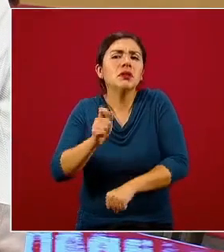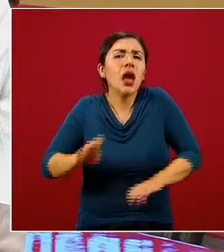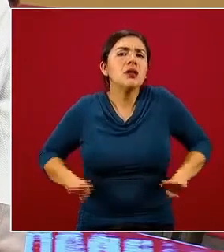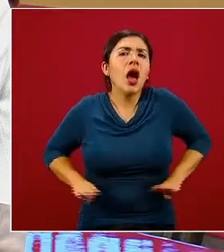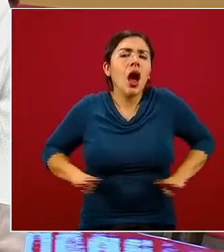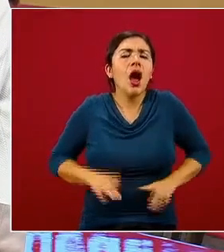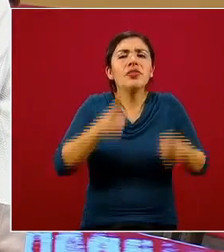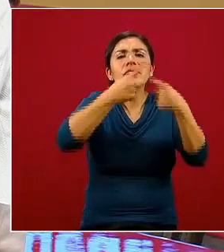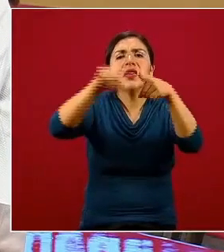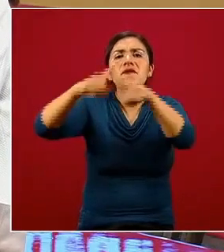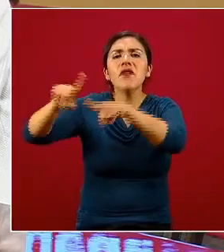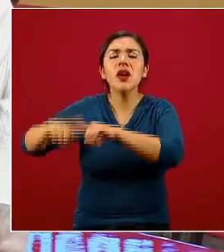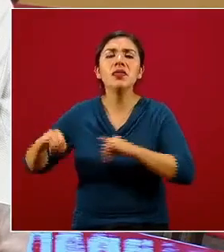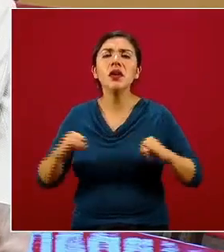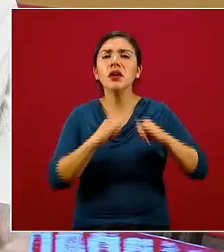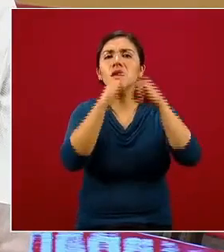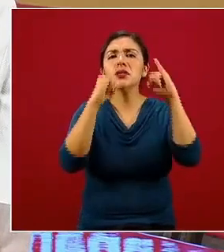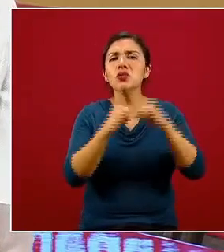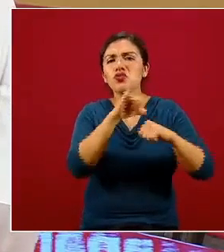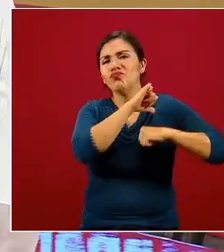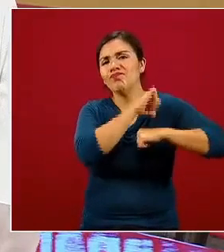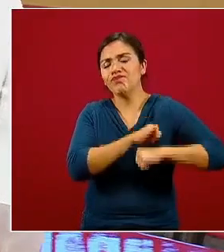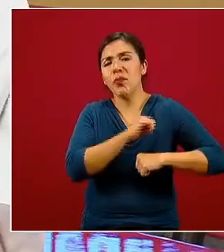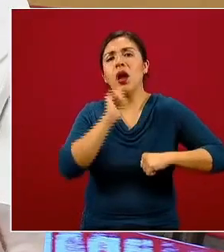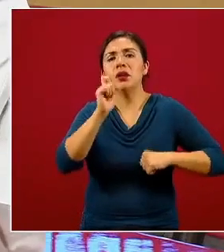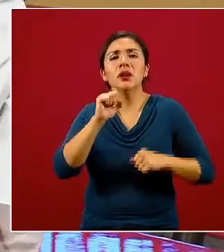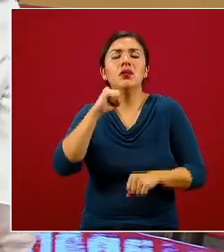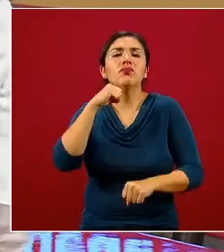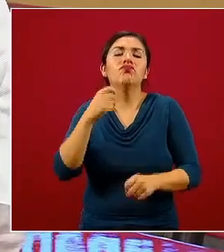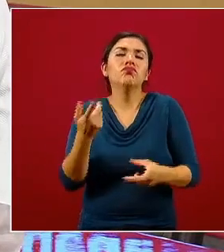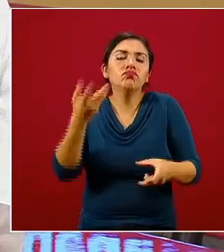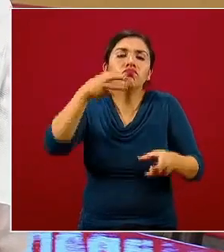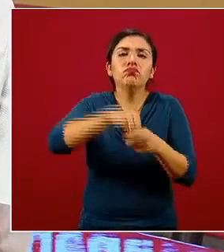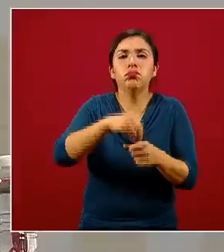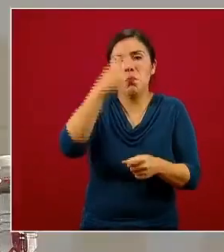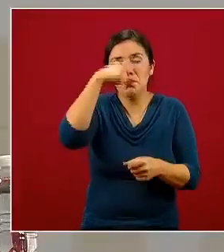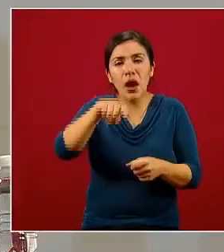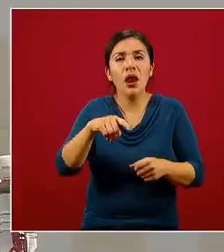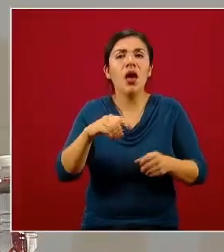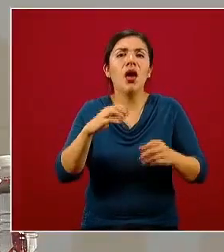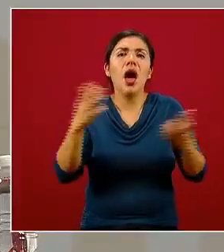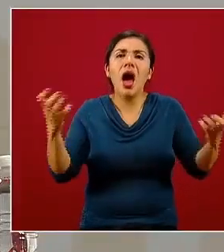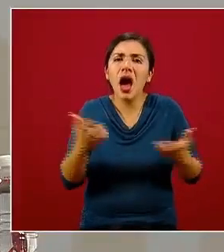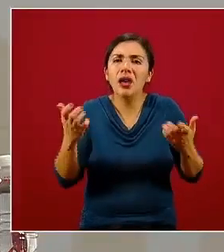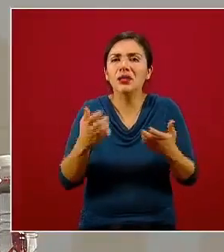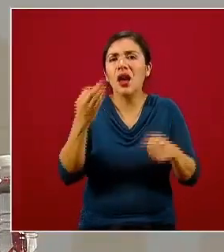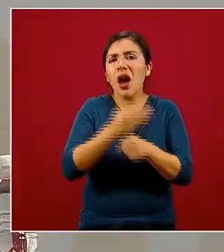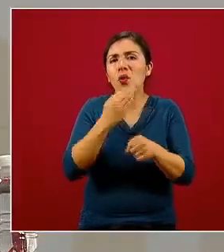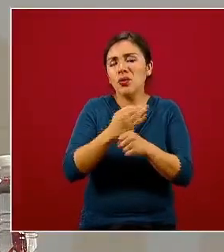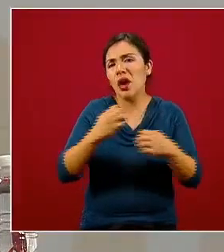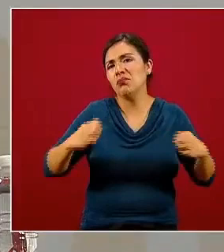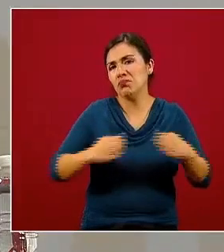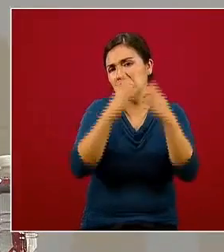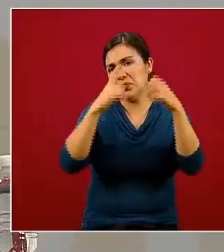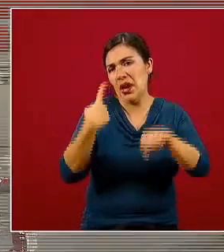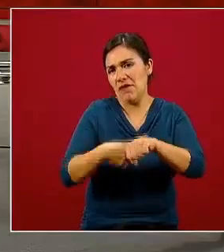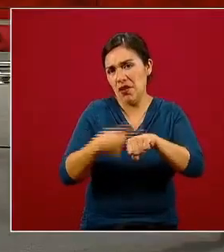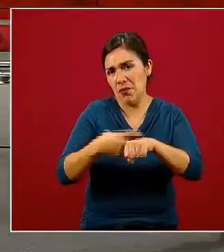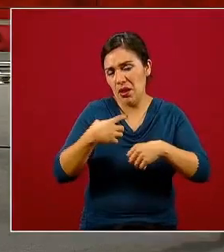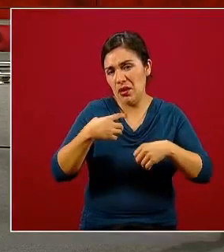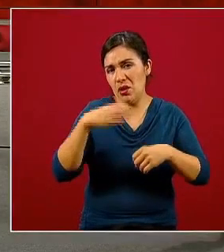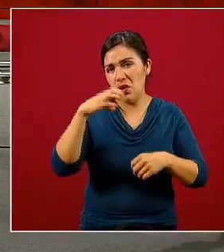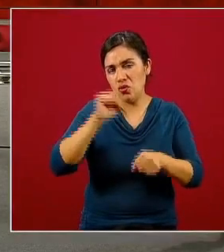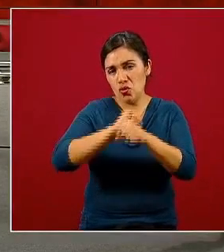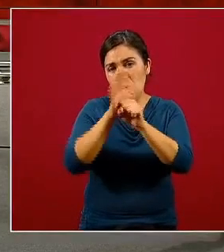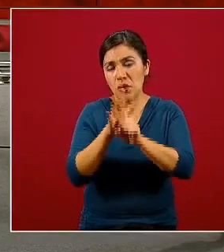las dependencias que están involucradas en acciones sustantivas para atender esta pandemia, pero también